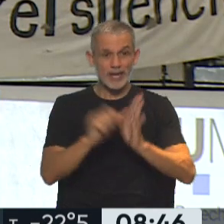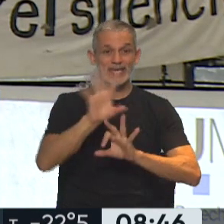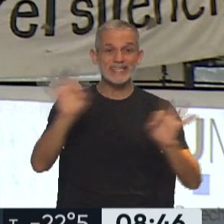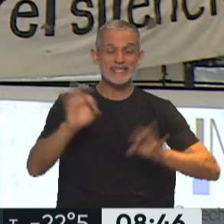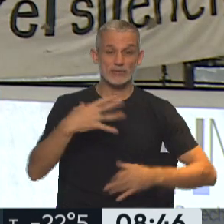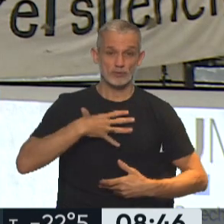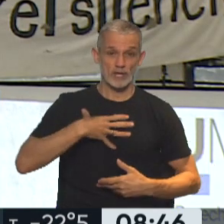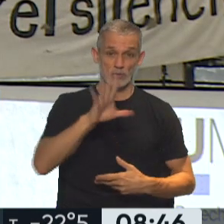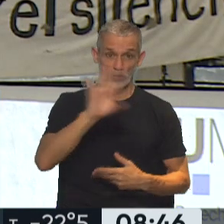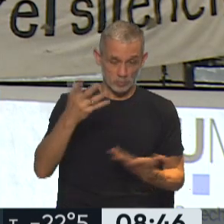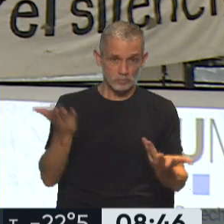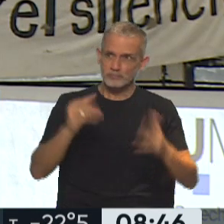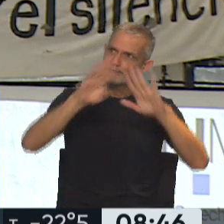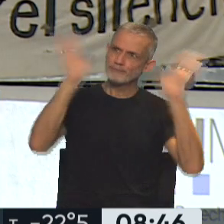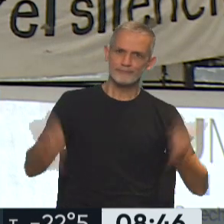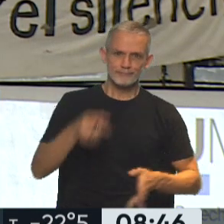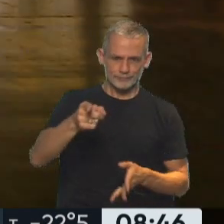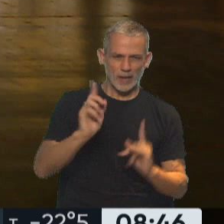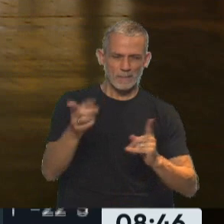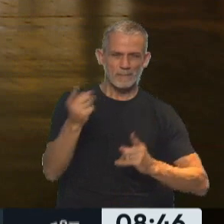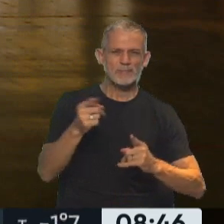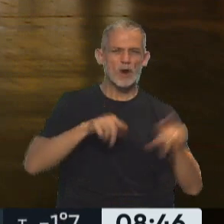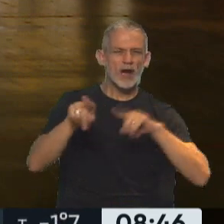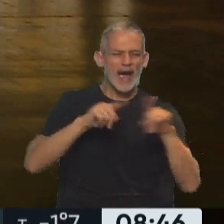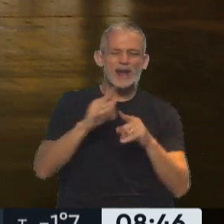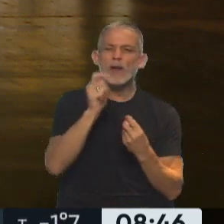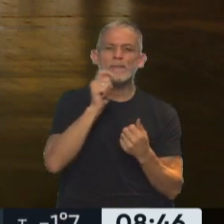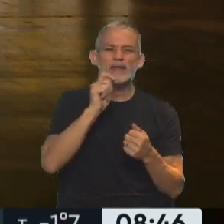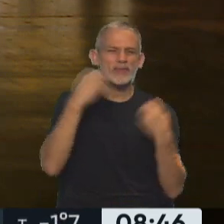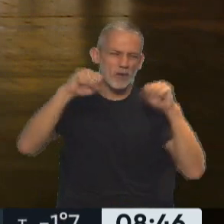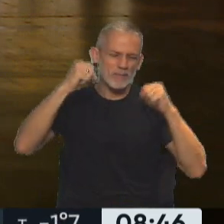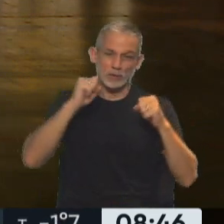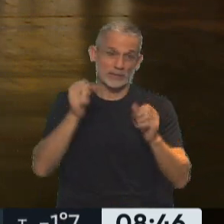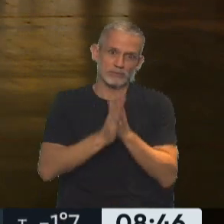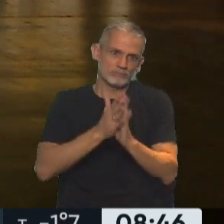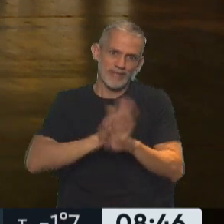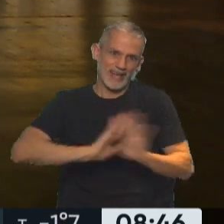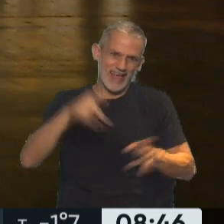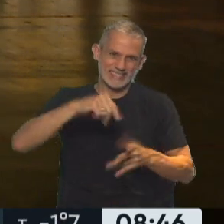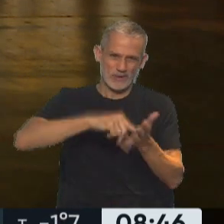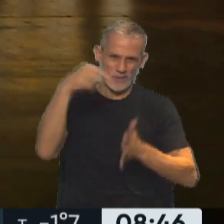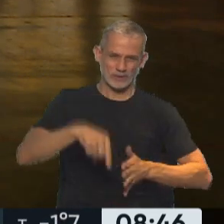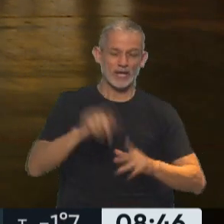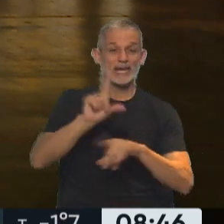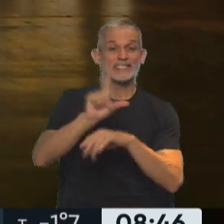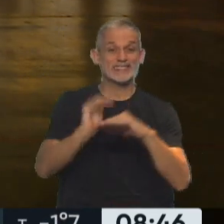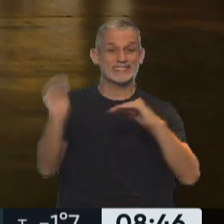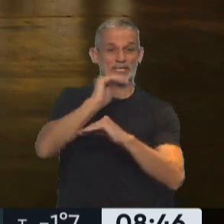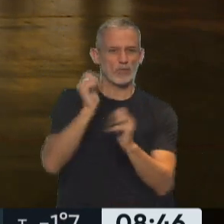cursando en esta Casa de la Militancia de Hijos, la carrera de periodismo deportivo, la única oferta gratuita en CABA que hay, una licenciatura en